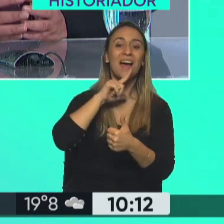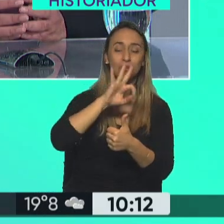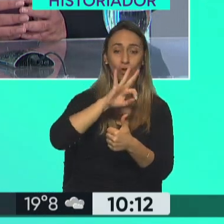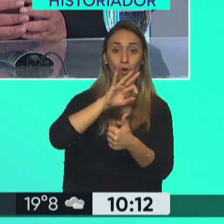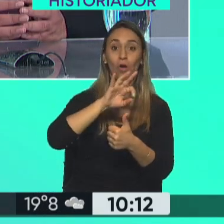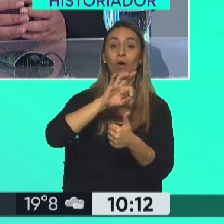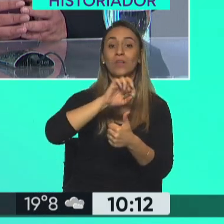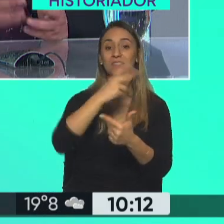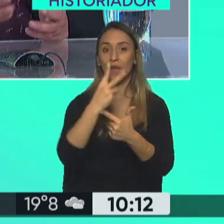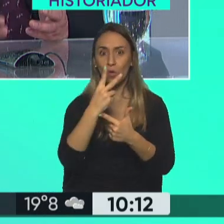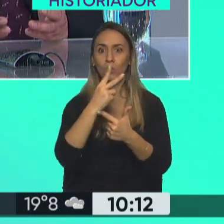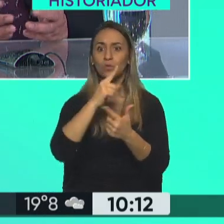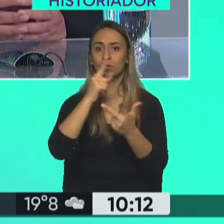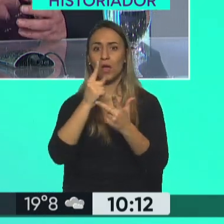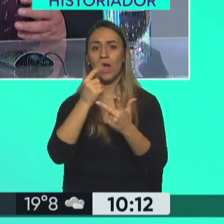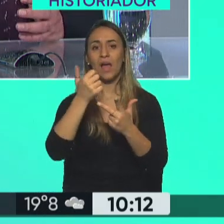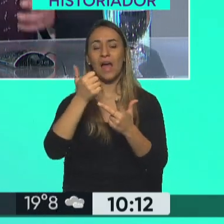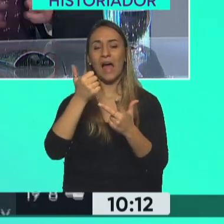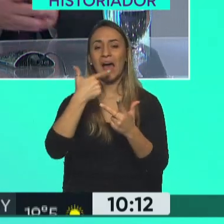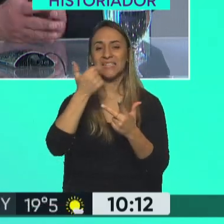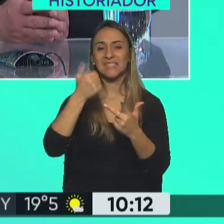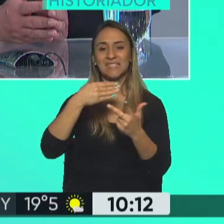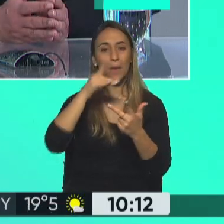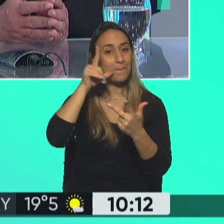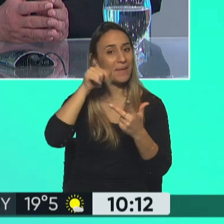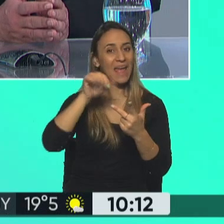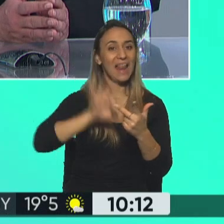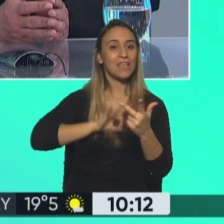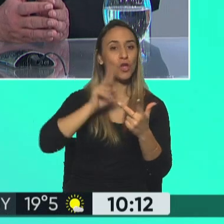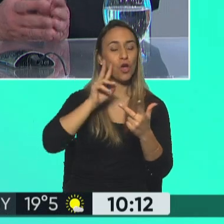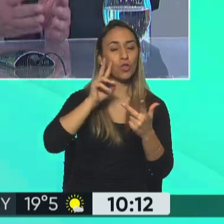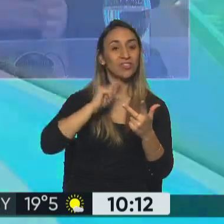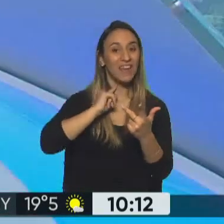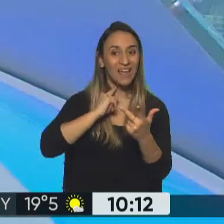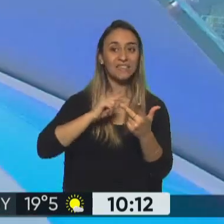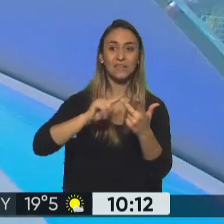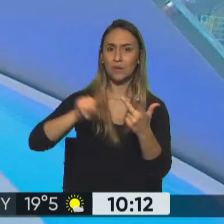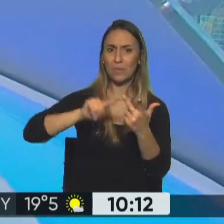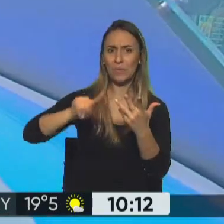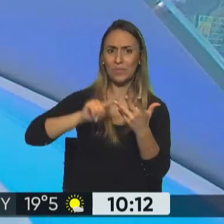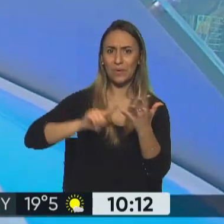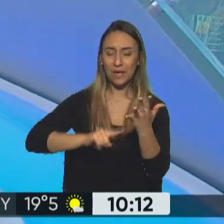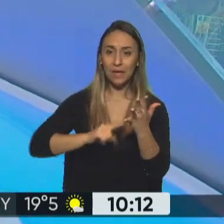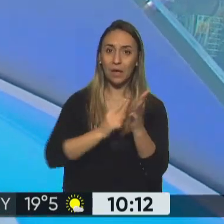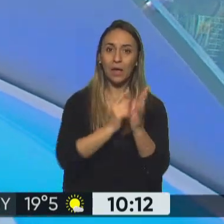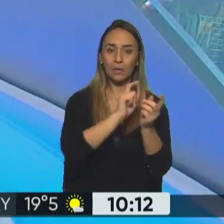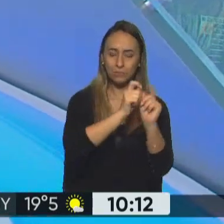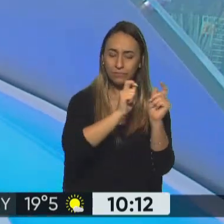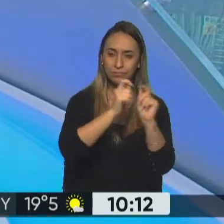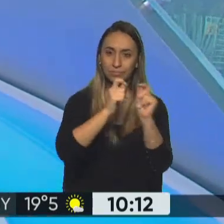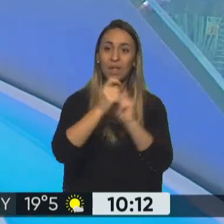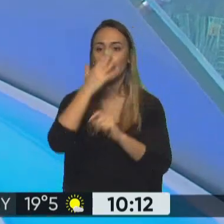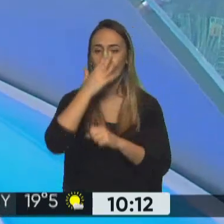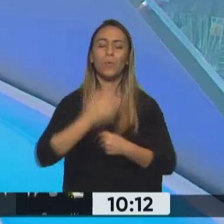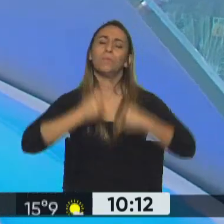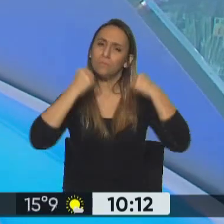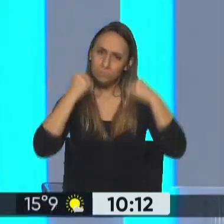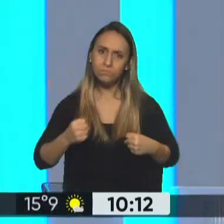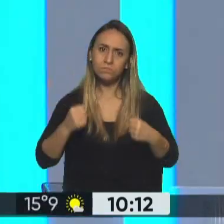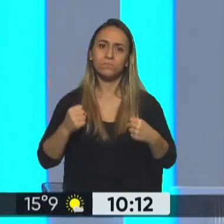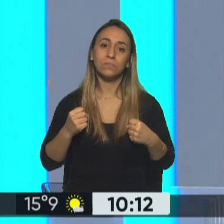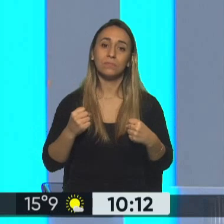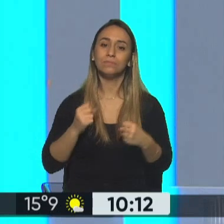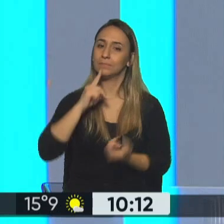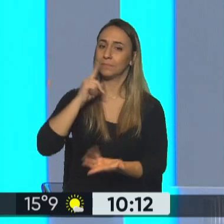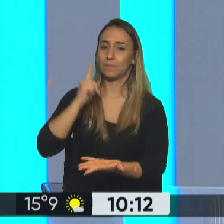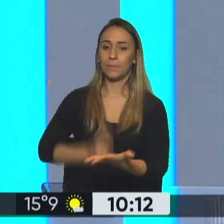del directorio, o sea, Alvear, que dura muy poco en el cargo, y después sí, bueno, nos pusimos los pantalones largos y se decidió